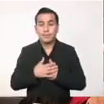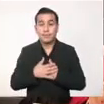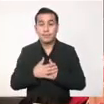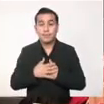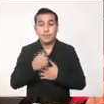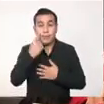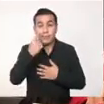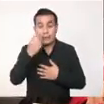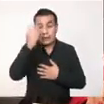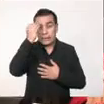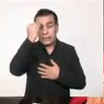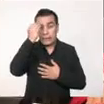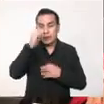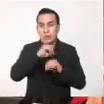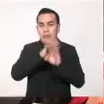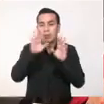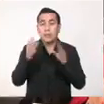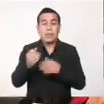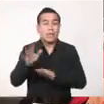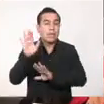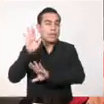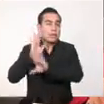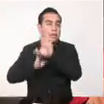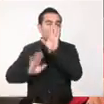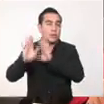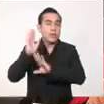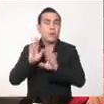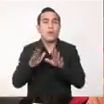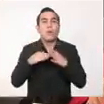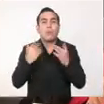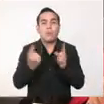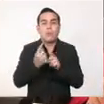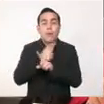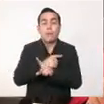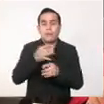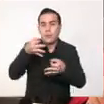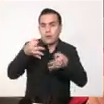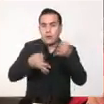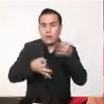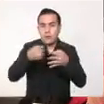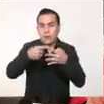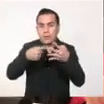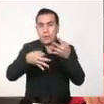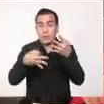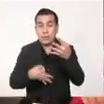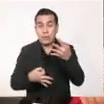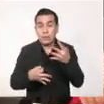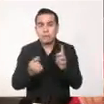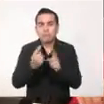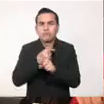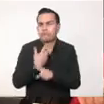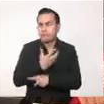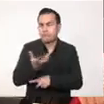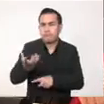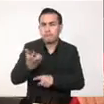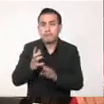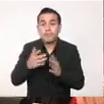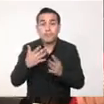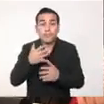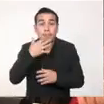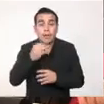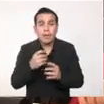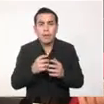de ahí ustedes conocen muchísimo la historia de cómo cambiaron su jurisprudencia, cómo no dieron las medidas necesarias,